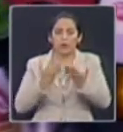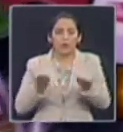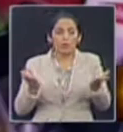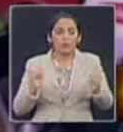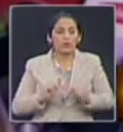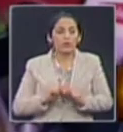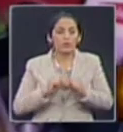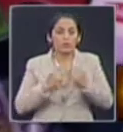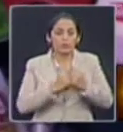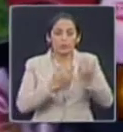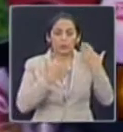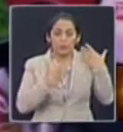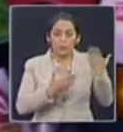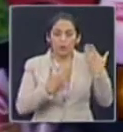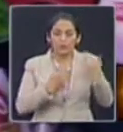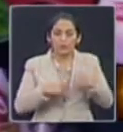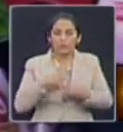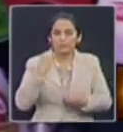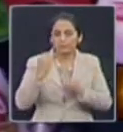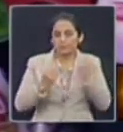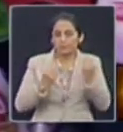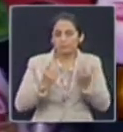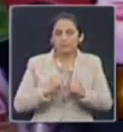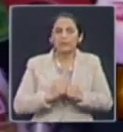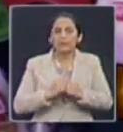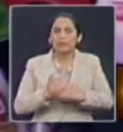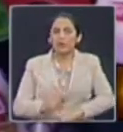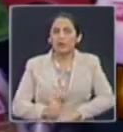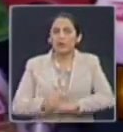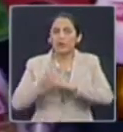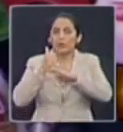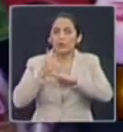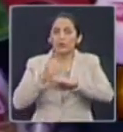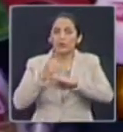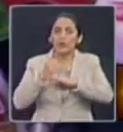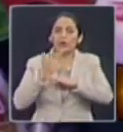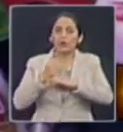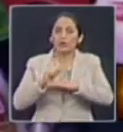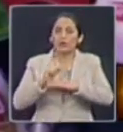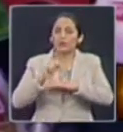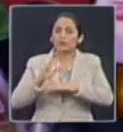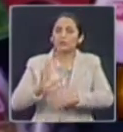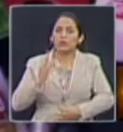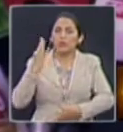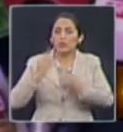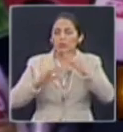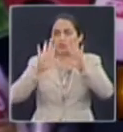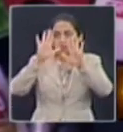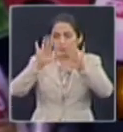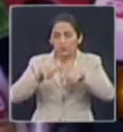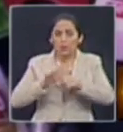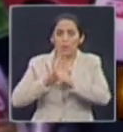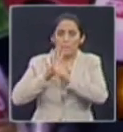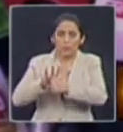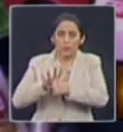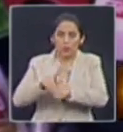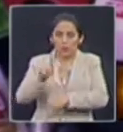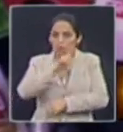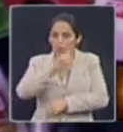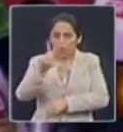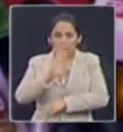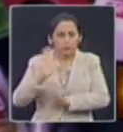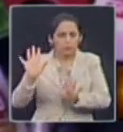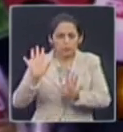organización política hemos fundamentado a la Corte Constitucional no presiones, argumentos como corresponde dentro